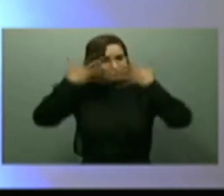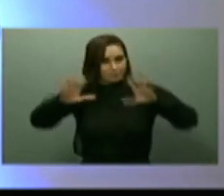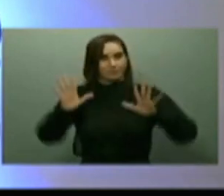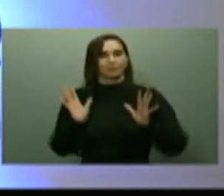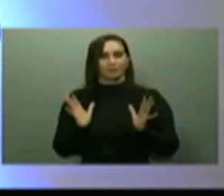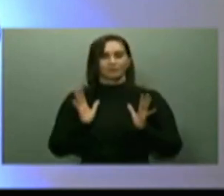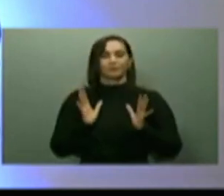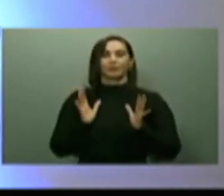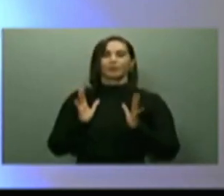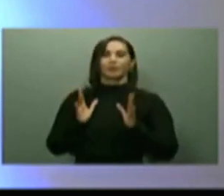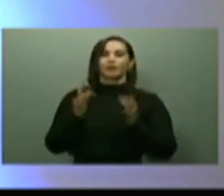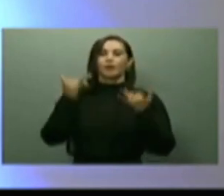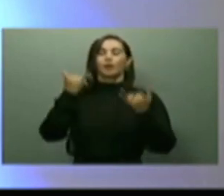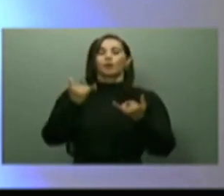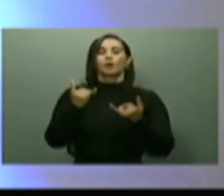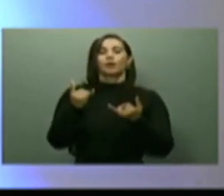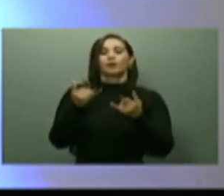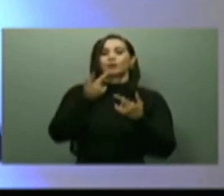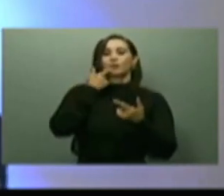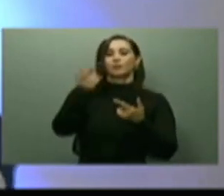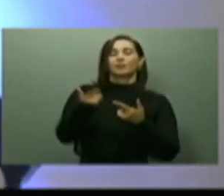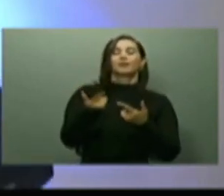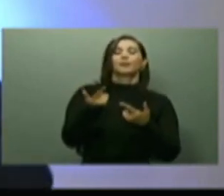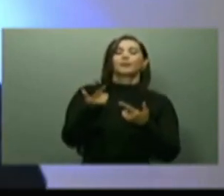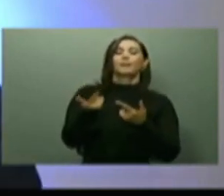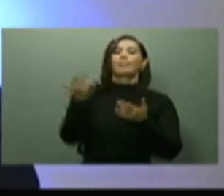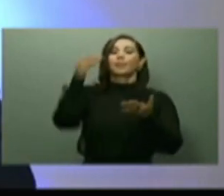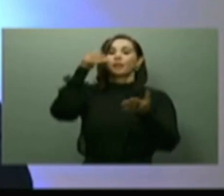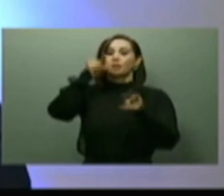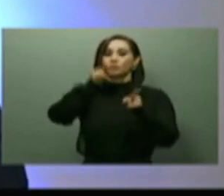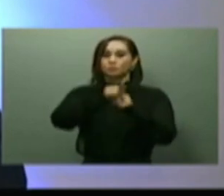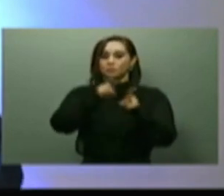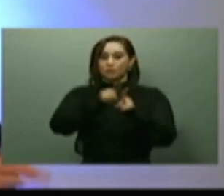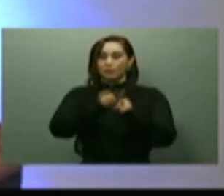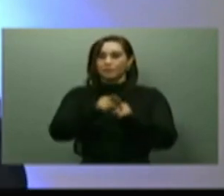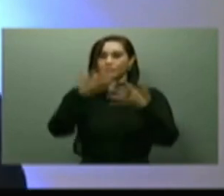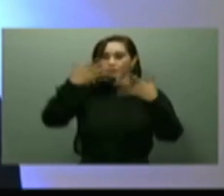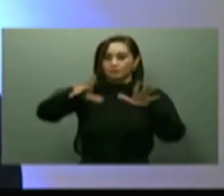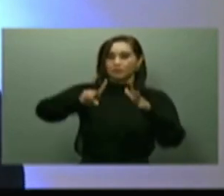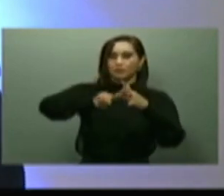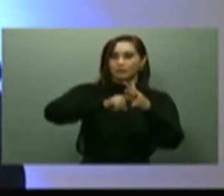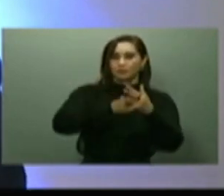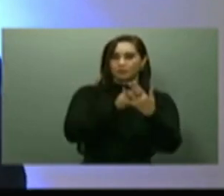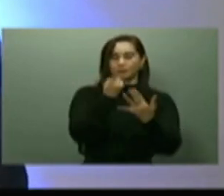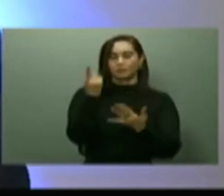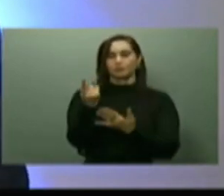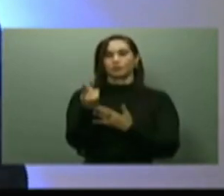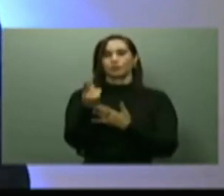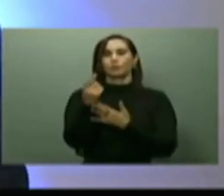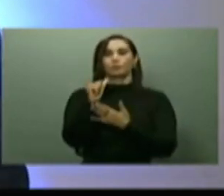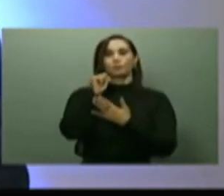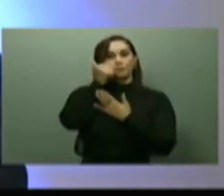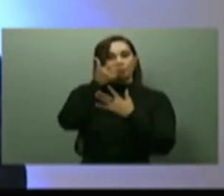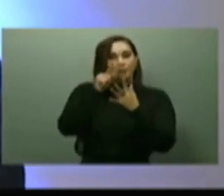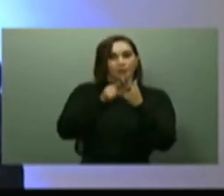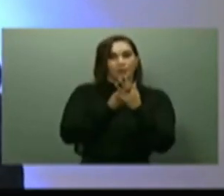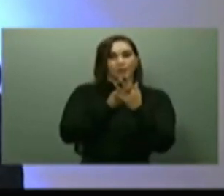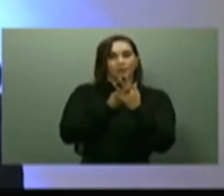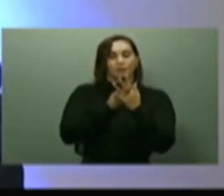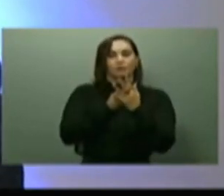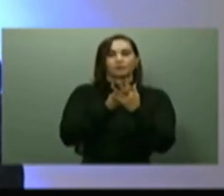en una apreciación de las noticias y demás, no. Ellos es sin dinero. Muchas comunidades nuestras en República Dominicana